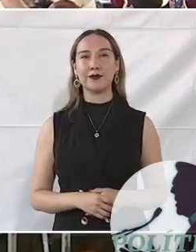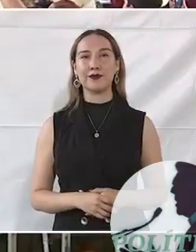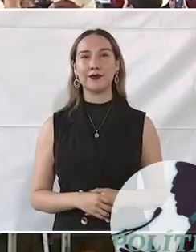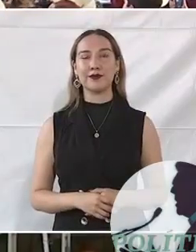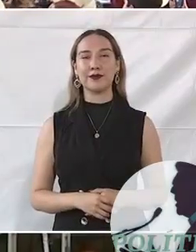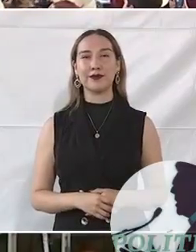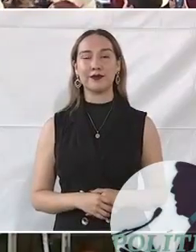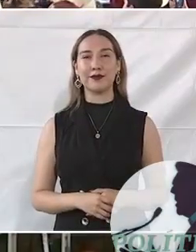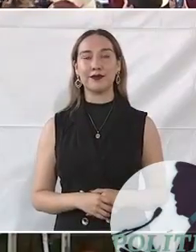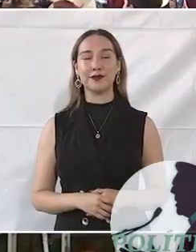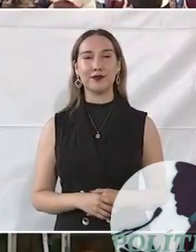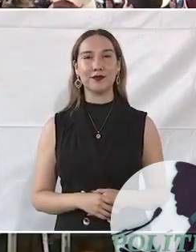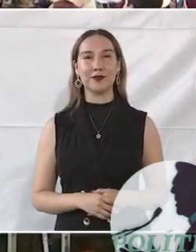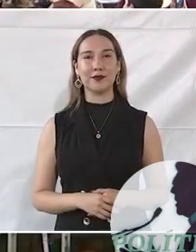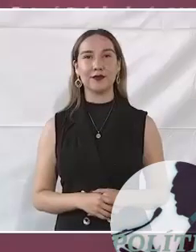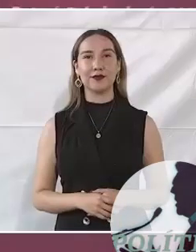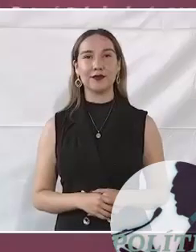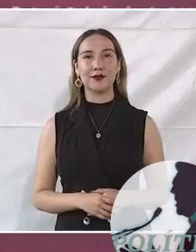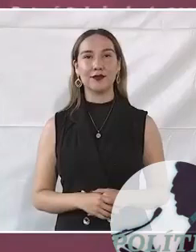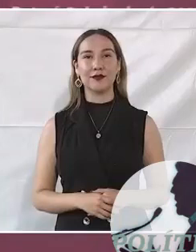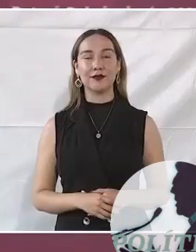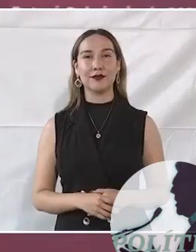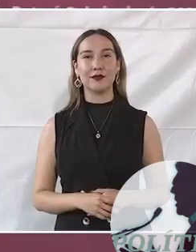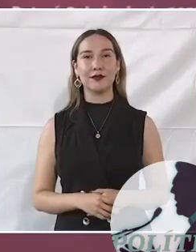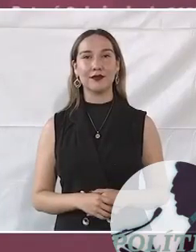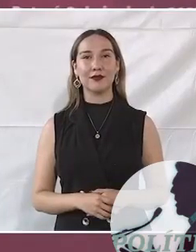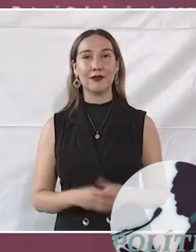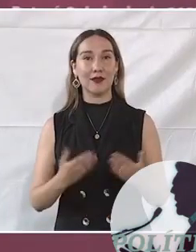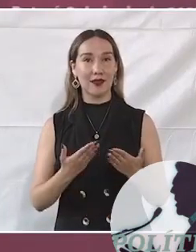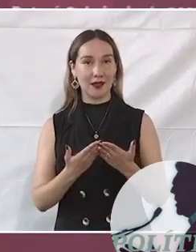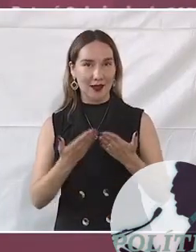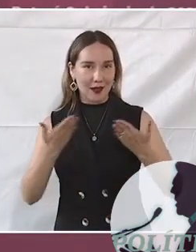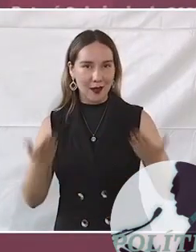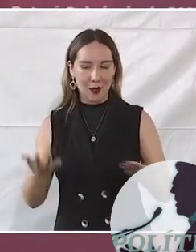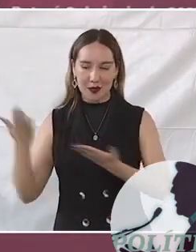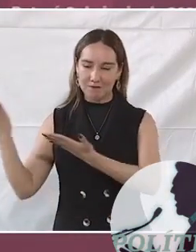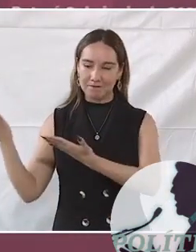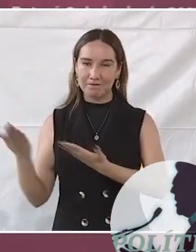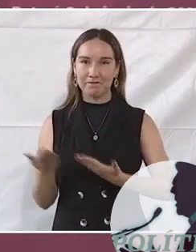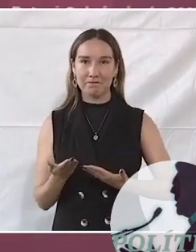Por eso estamos con ustedes, venimos a